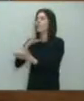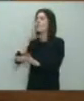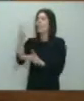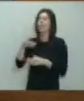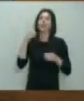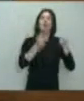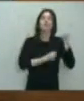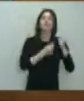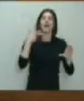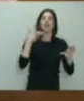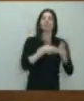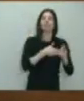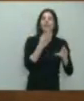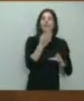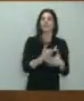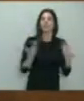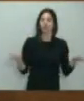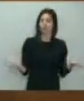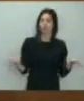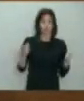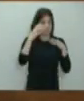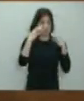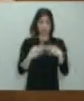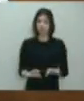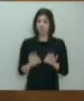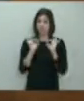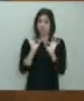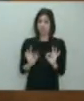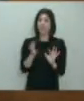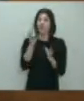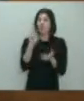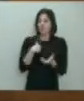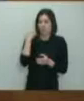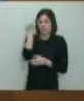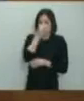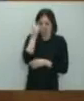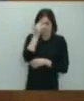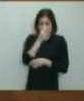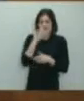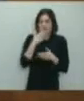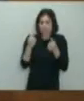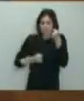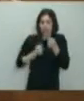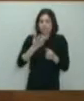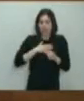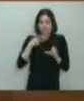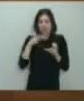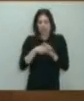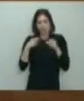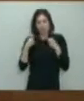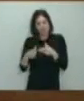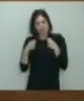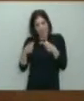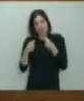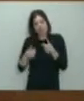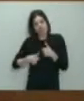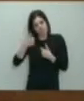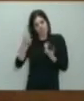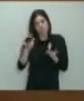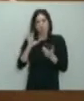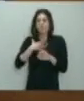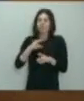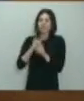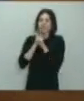con esa ley. En vez de plantearnos si tenemos un coche que consume mucho, si tendremos que ir más en transporte público